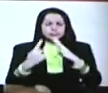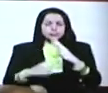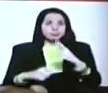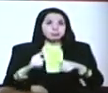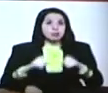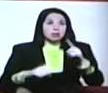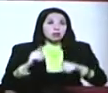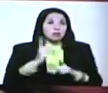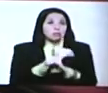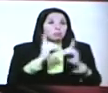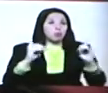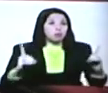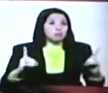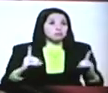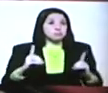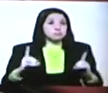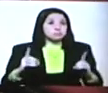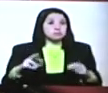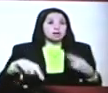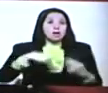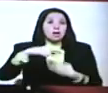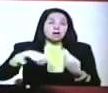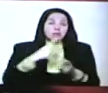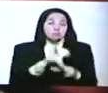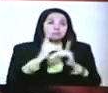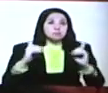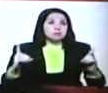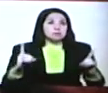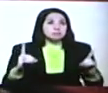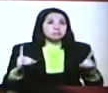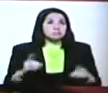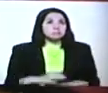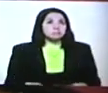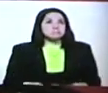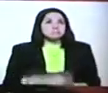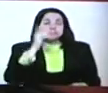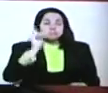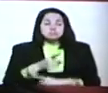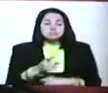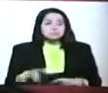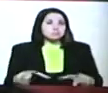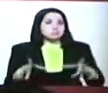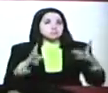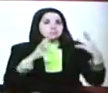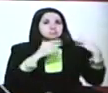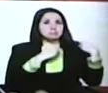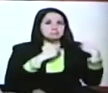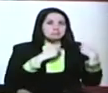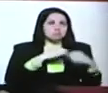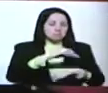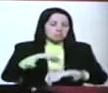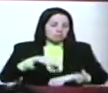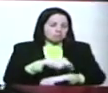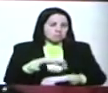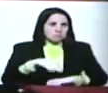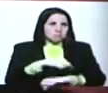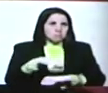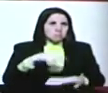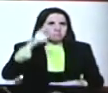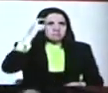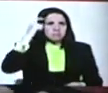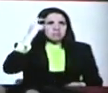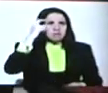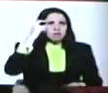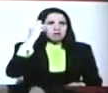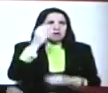democrático, de ejercicio republicano, que debemos asumir las horas de esos días que